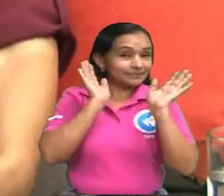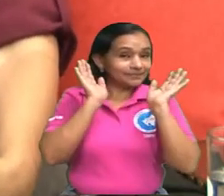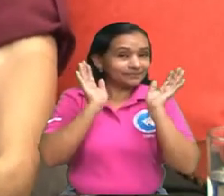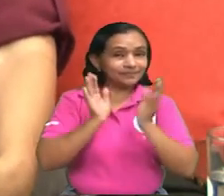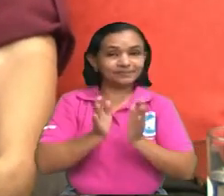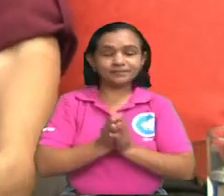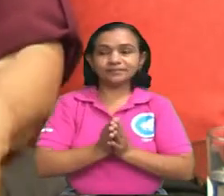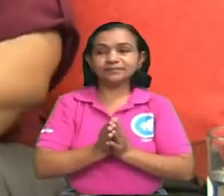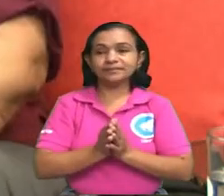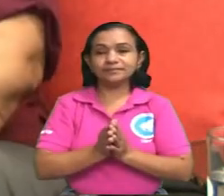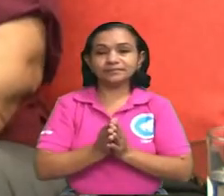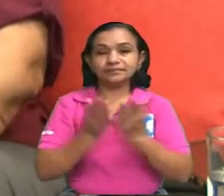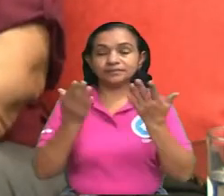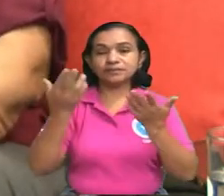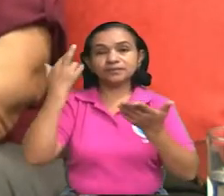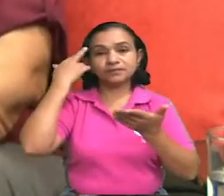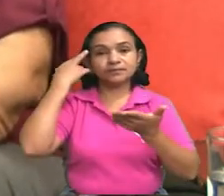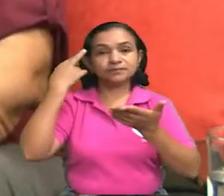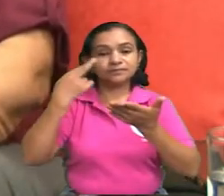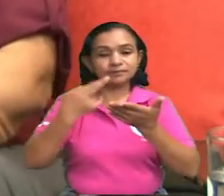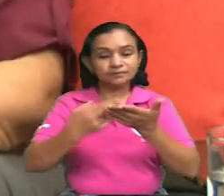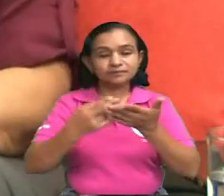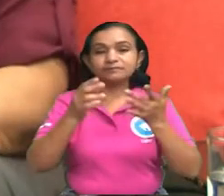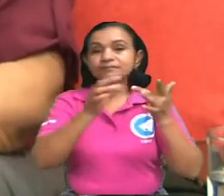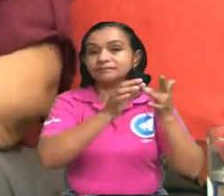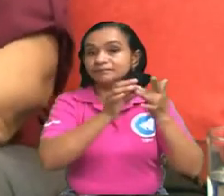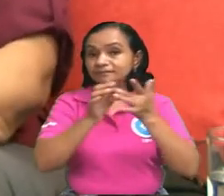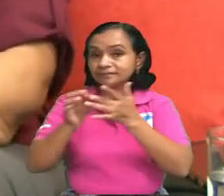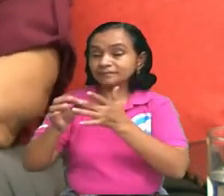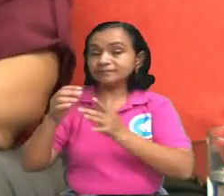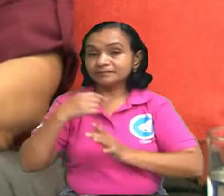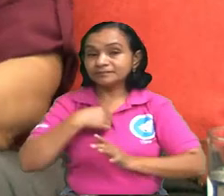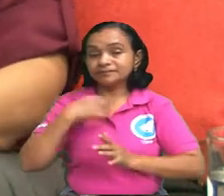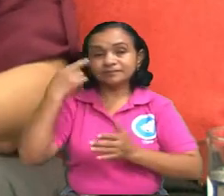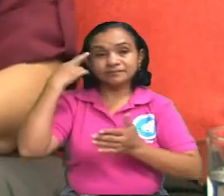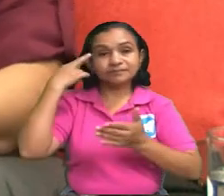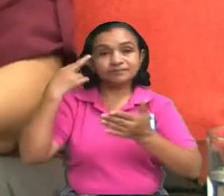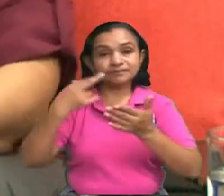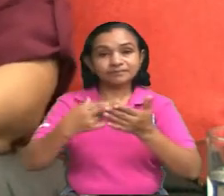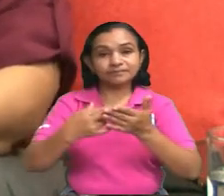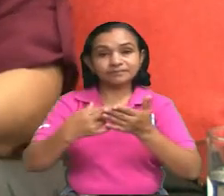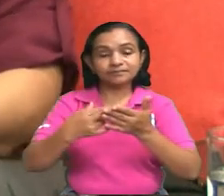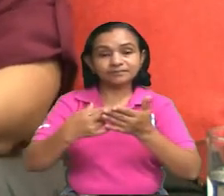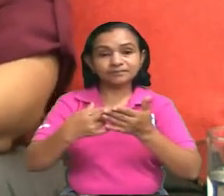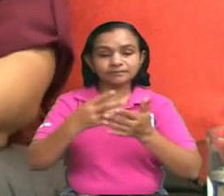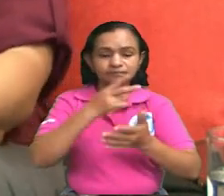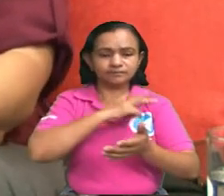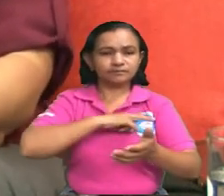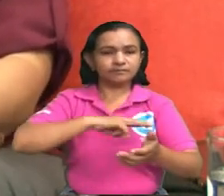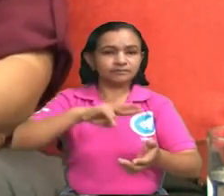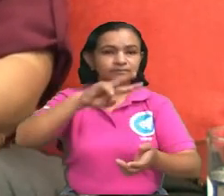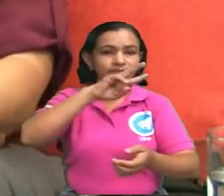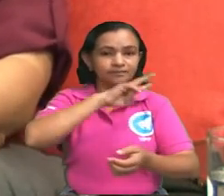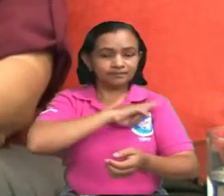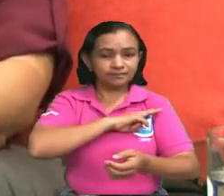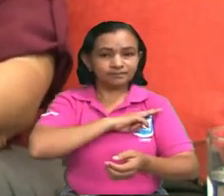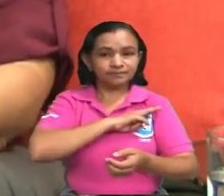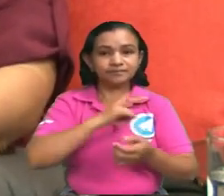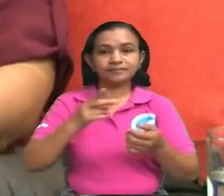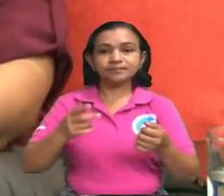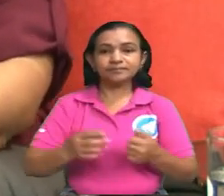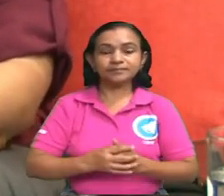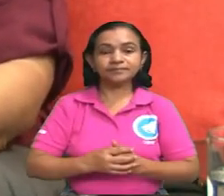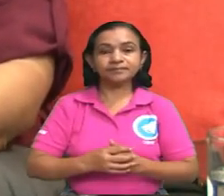fue algo que recuerdo de manera muy especial, porque realmente la estatura moral, la